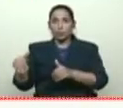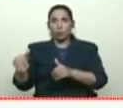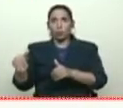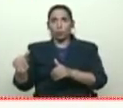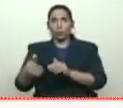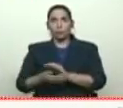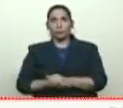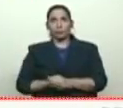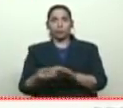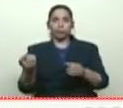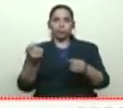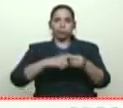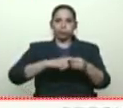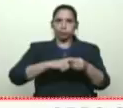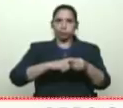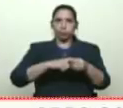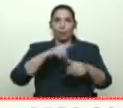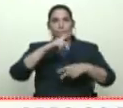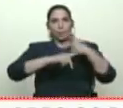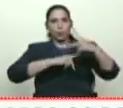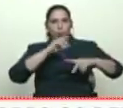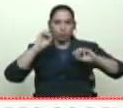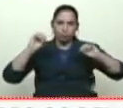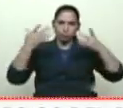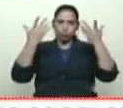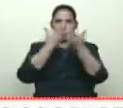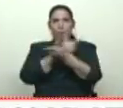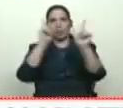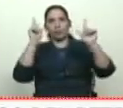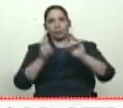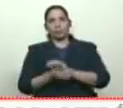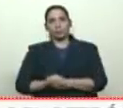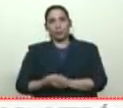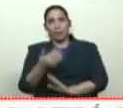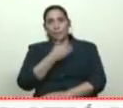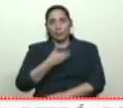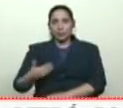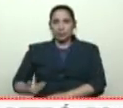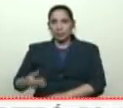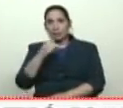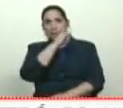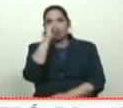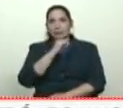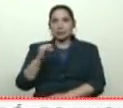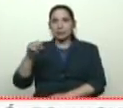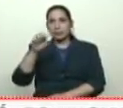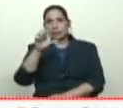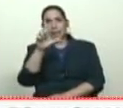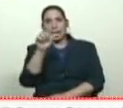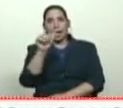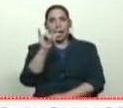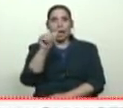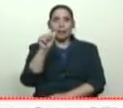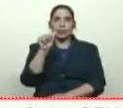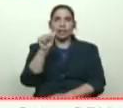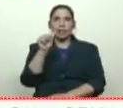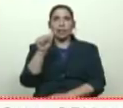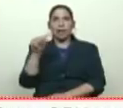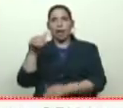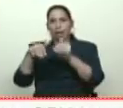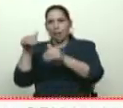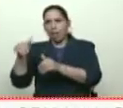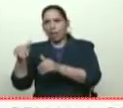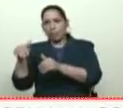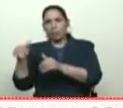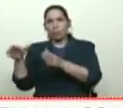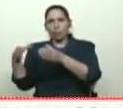se incorporó a los procesos emancipadores. El presidente Zelaya fue electo con votación de derecha y luego